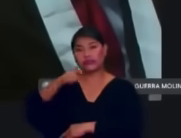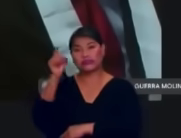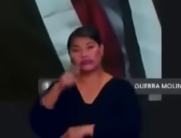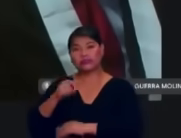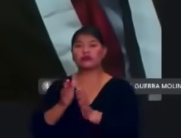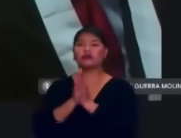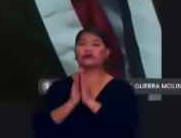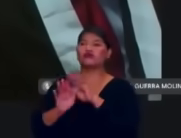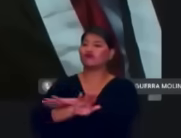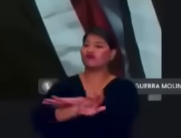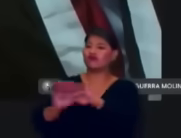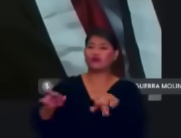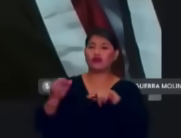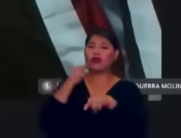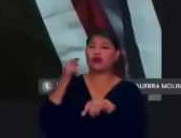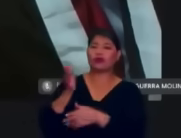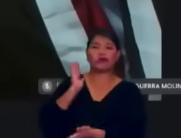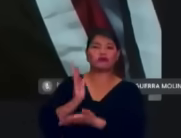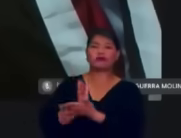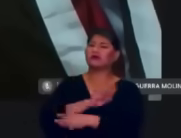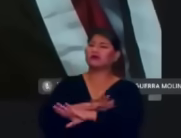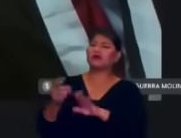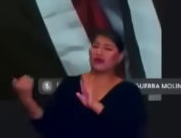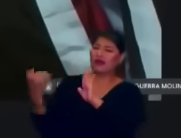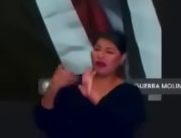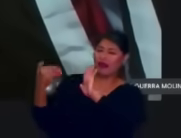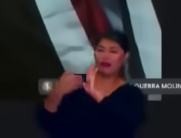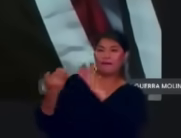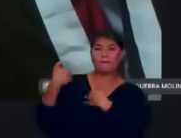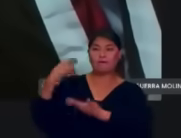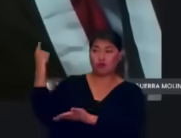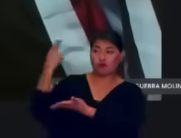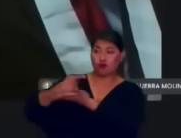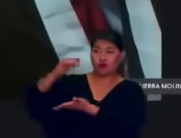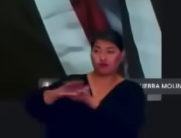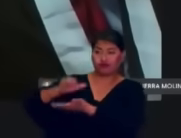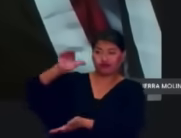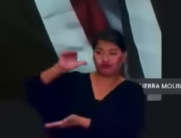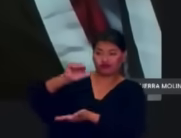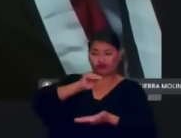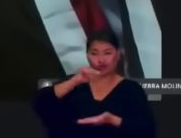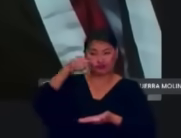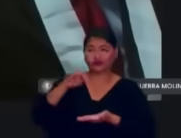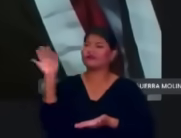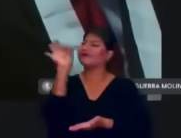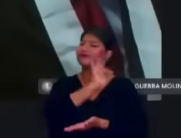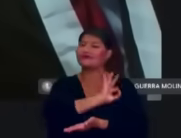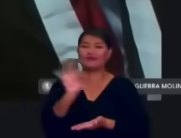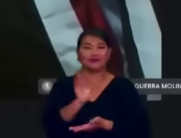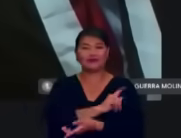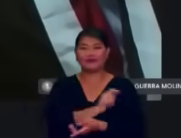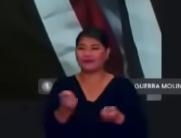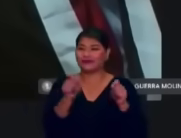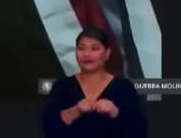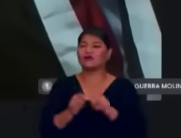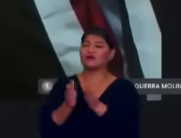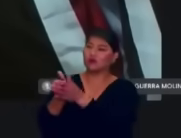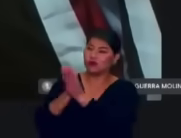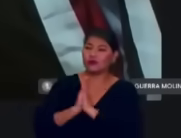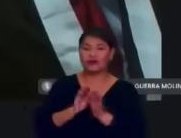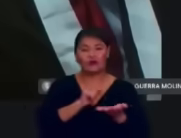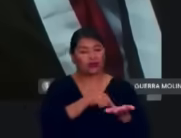se deje sin efecto y se declare nulo todo este procedimiento y sus actos posteriores Claro